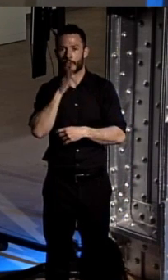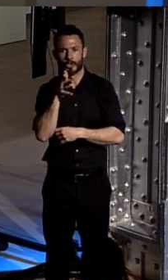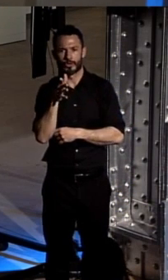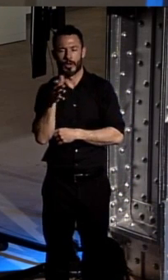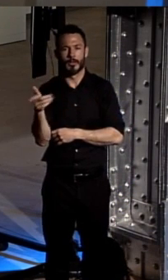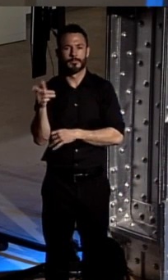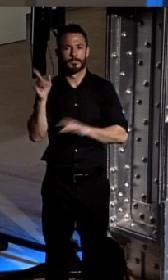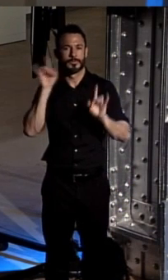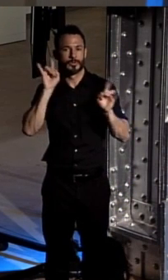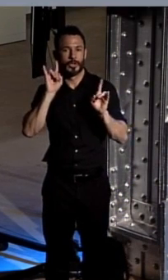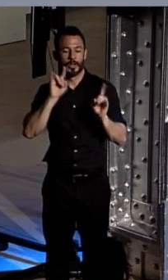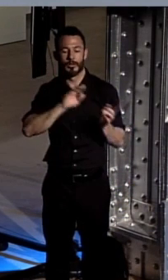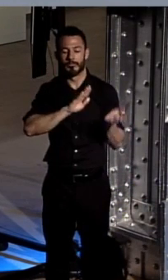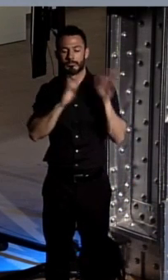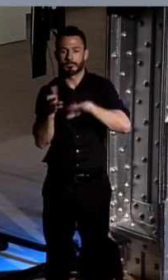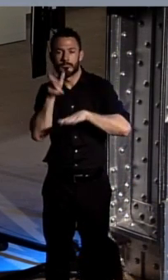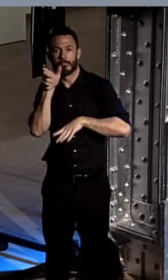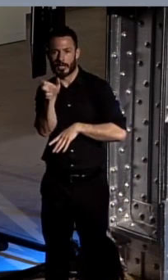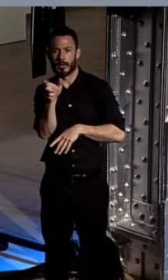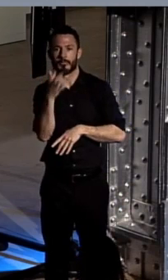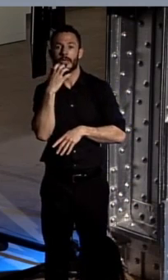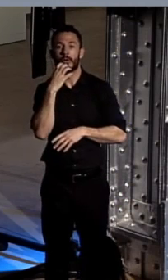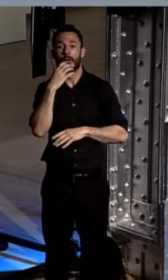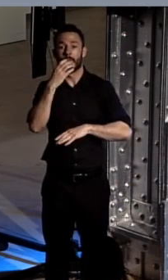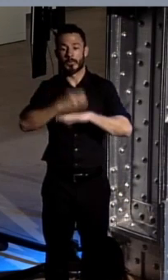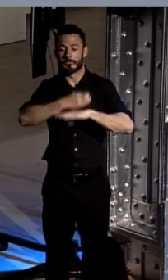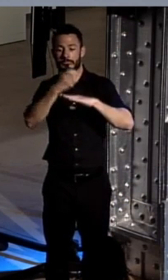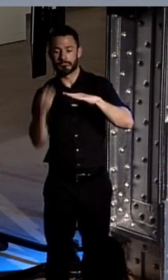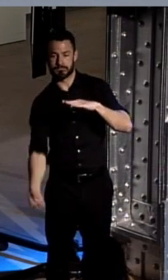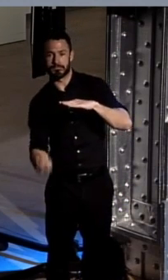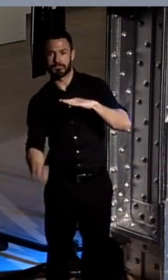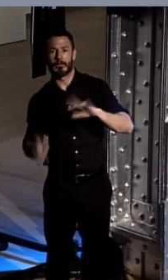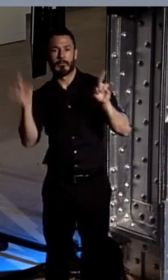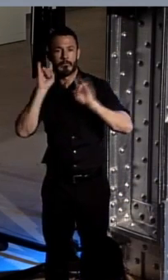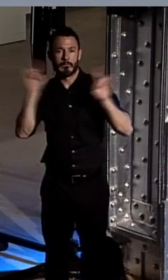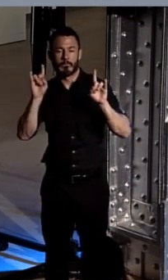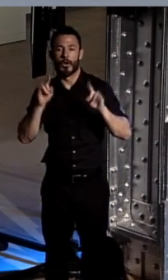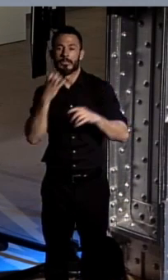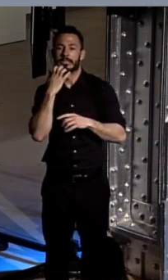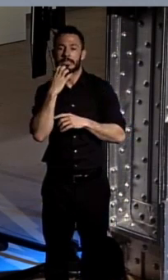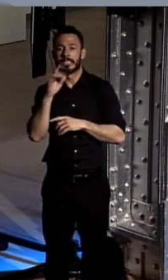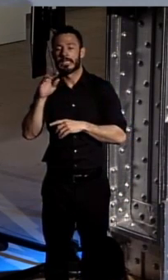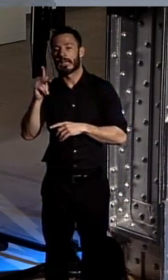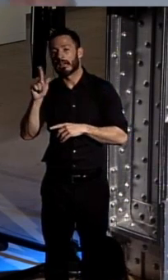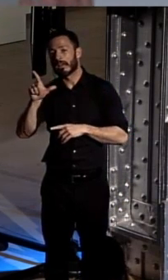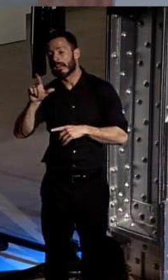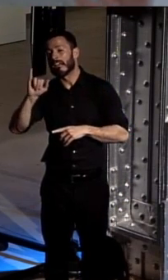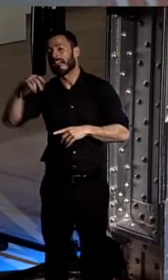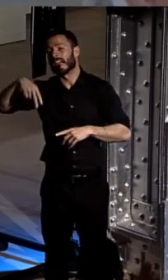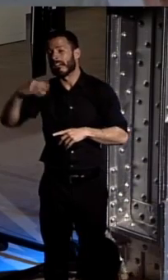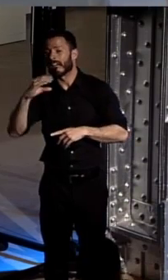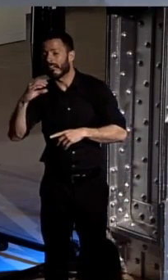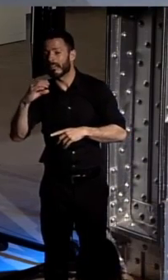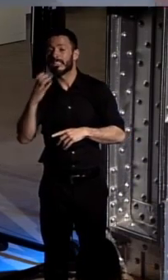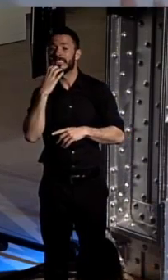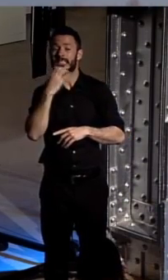onomatopeyas. No sé si lo vieron, pero nunca cuando un vaso se cae hace clink, hace otro ruido, y cuando una persona le pega a alguien no hace puff. Y sin embargo, uno no puede